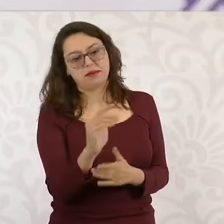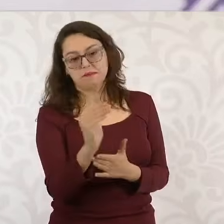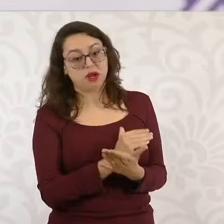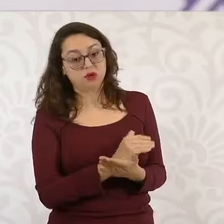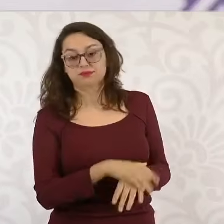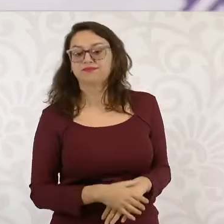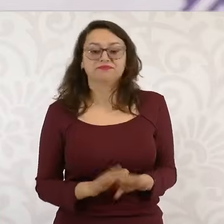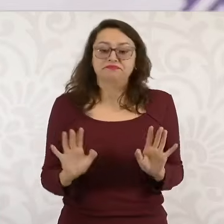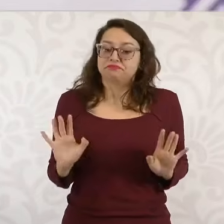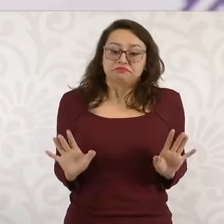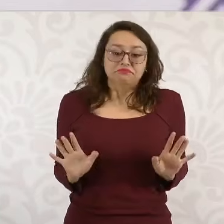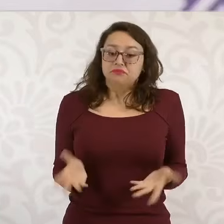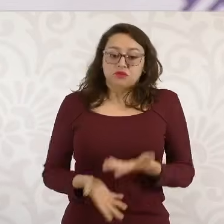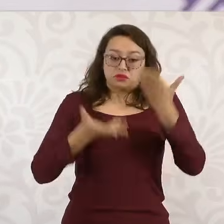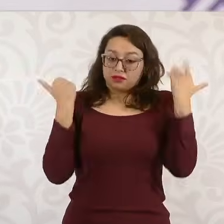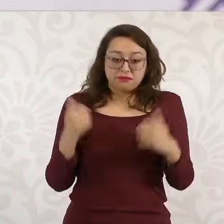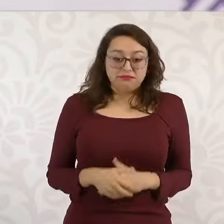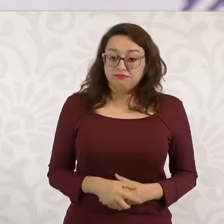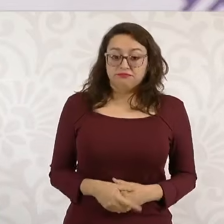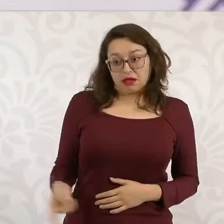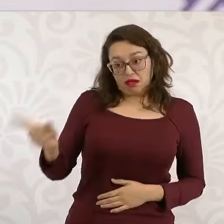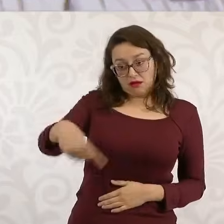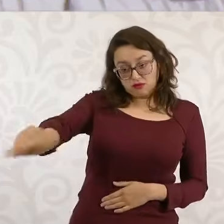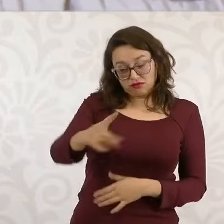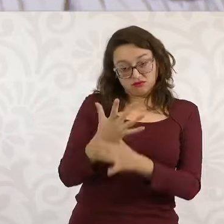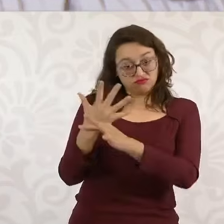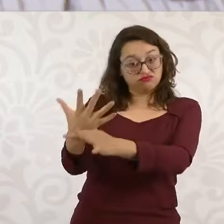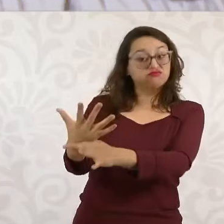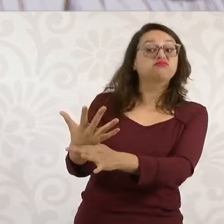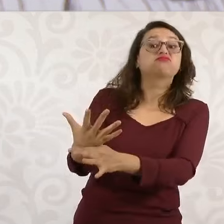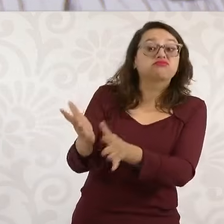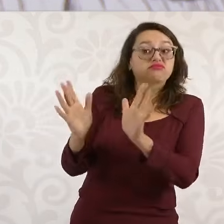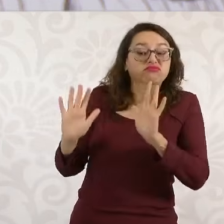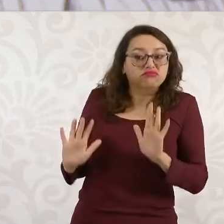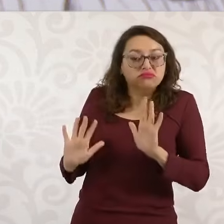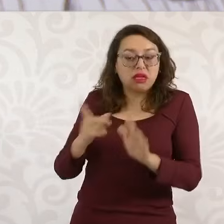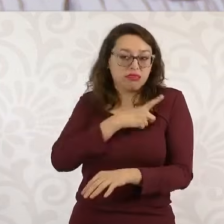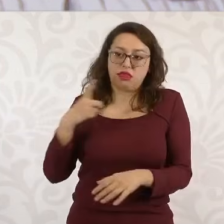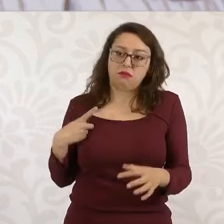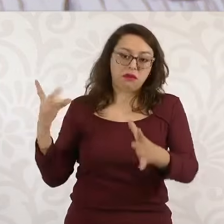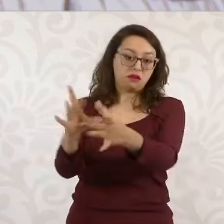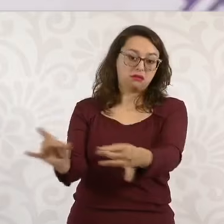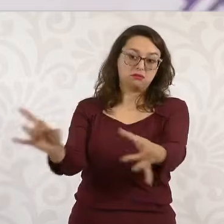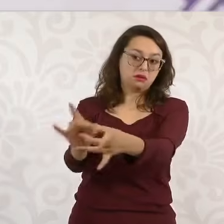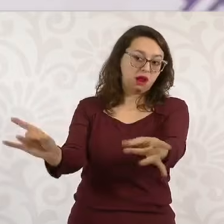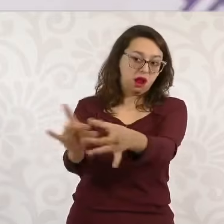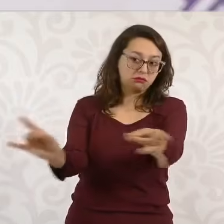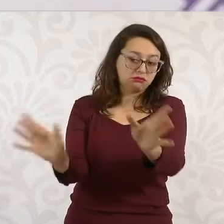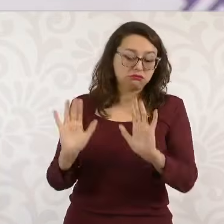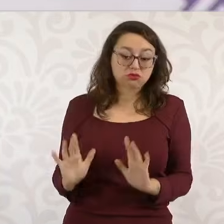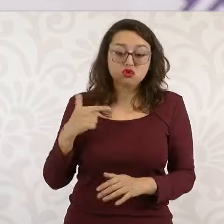tienen que explicar, no nos corresponde a nosotros. Yo estoy enviando una propuesta y ya les corresponde a